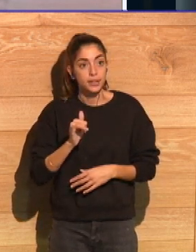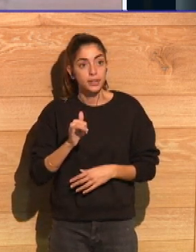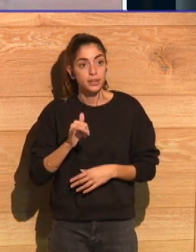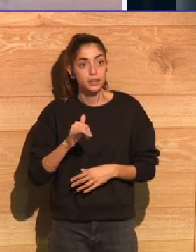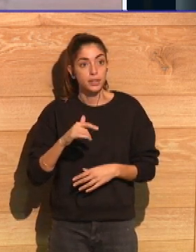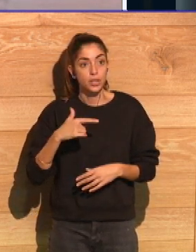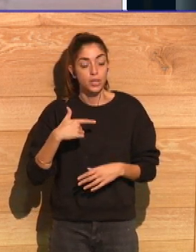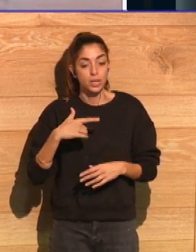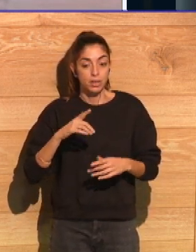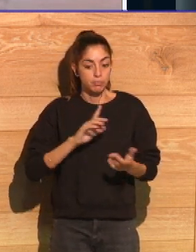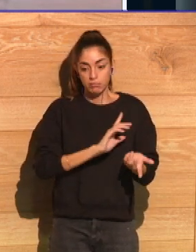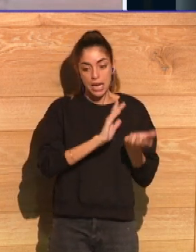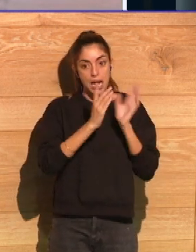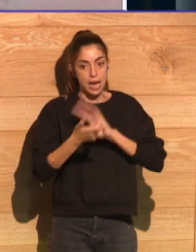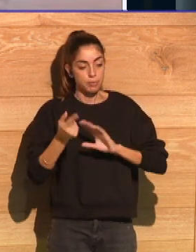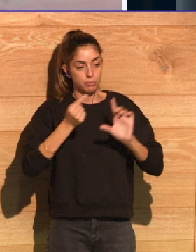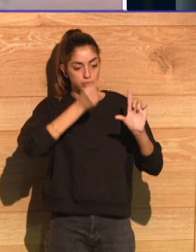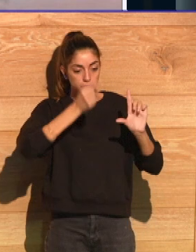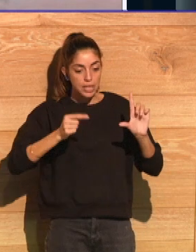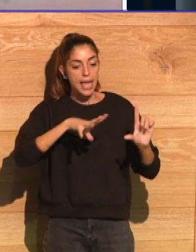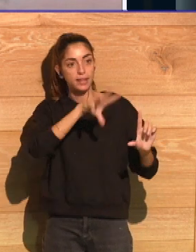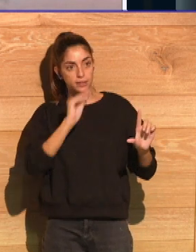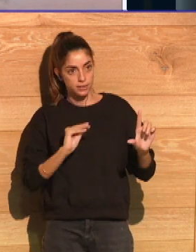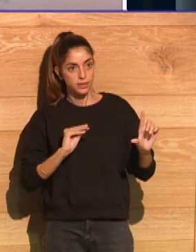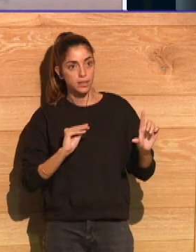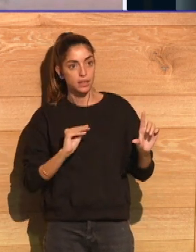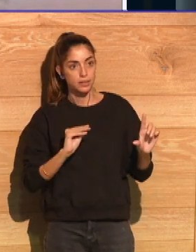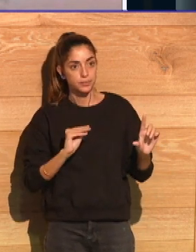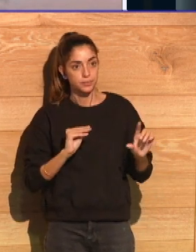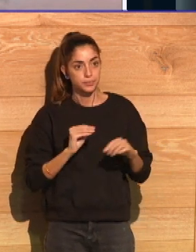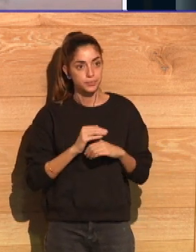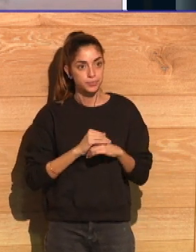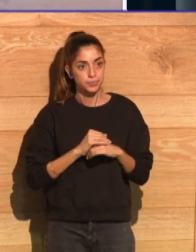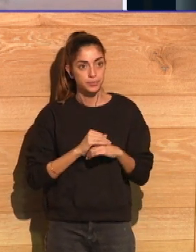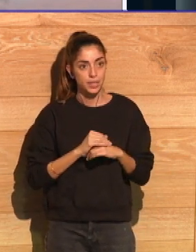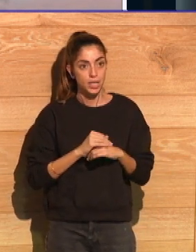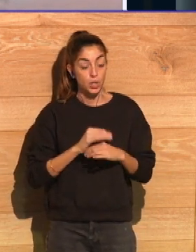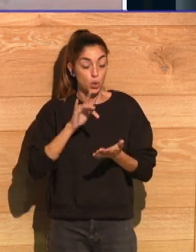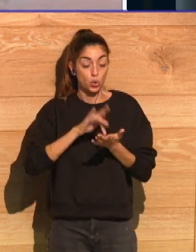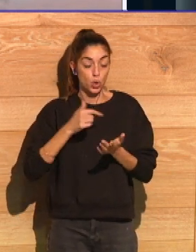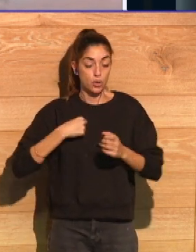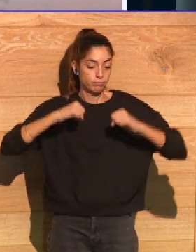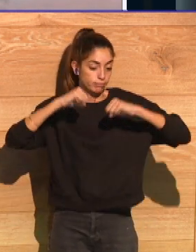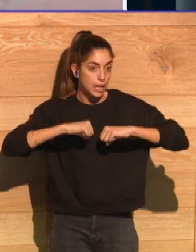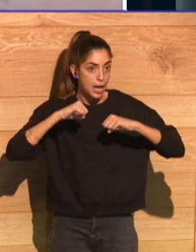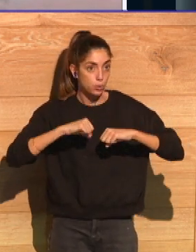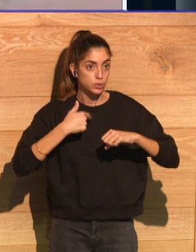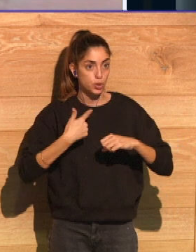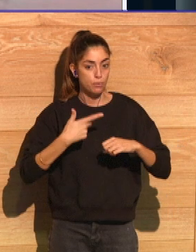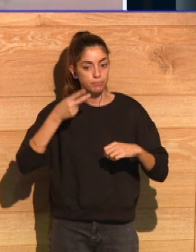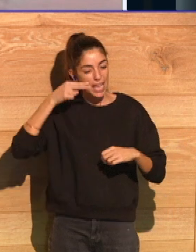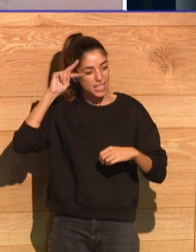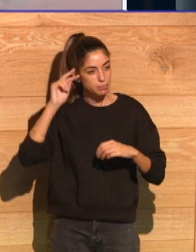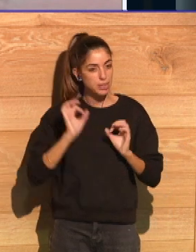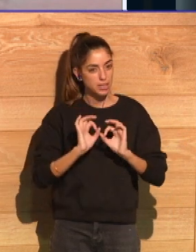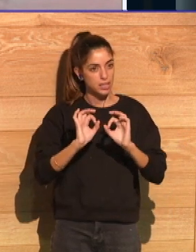haciendo, del dibujo, en ese caso. Así que, bueno, ya como adulta sí tuve ese tipo de experiencias y